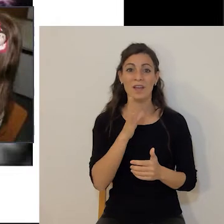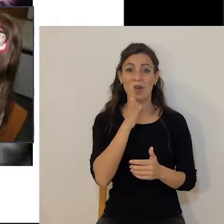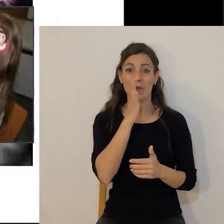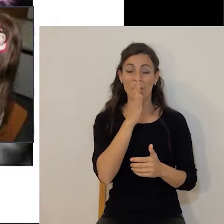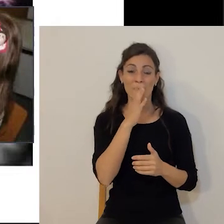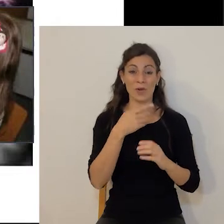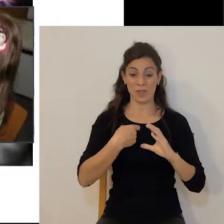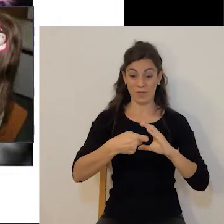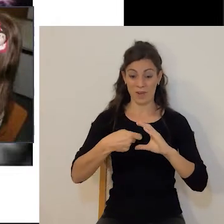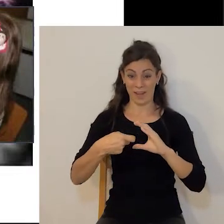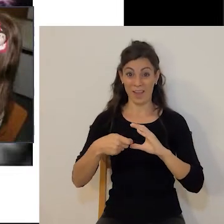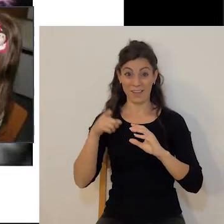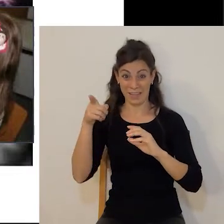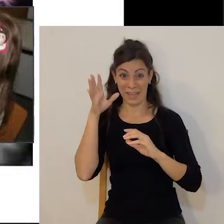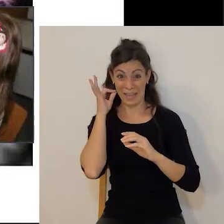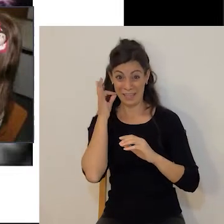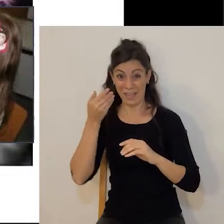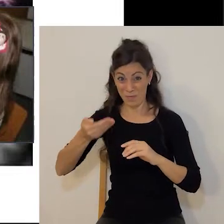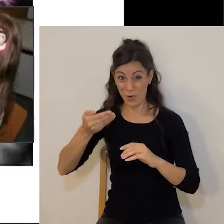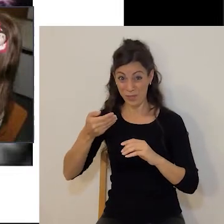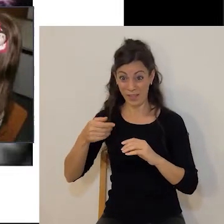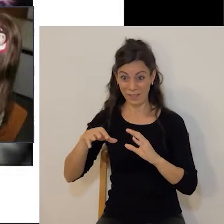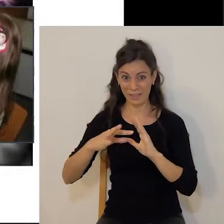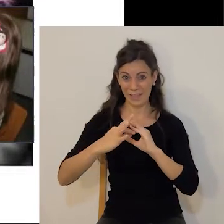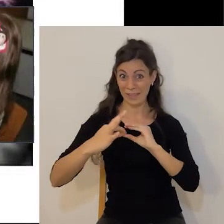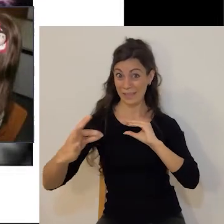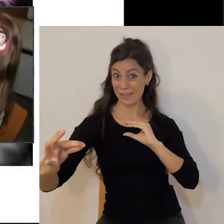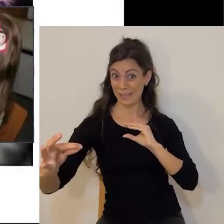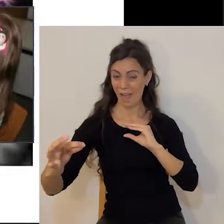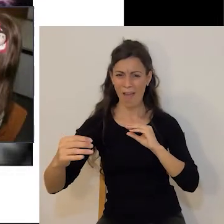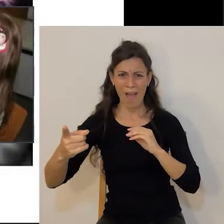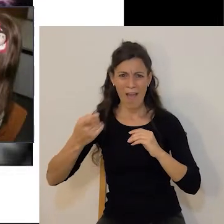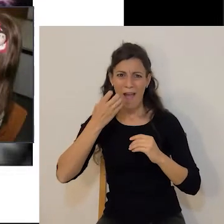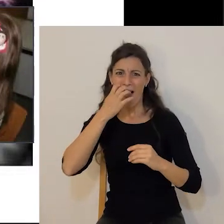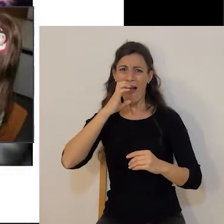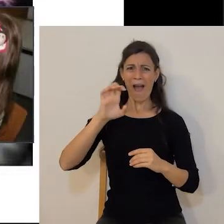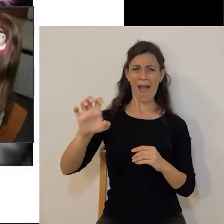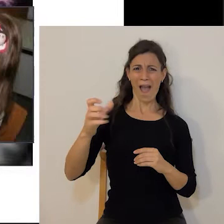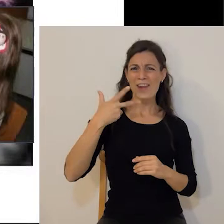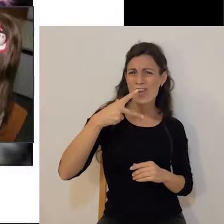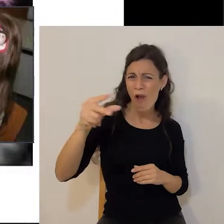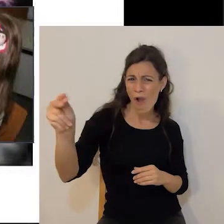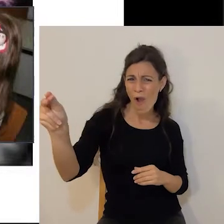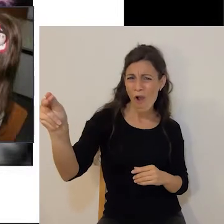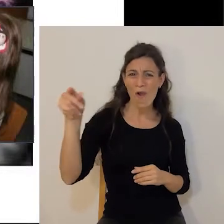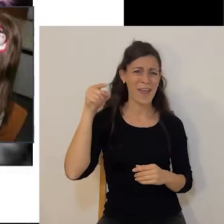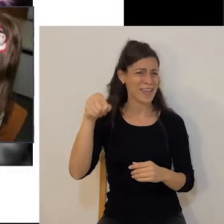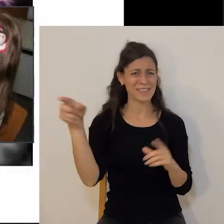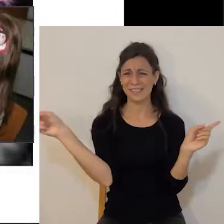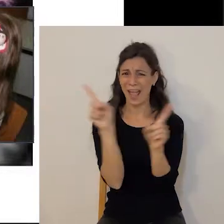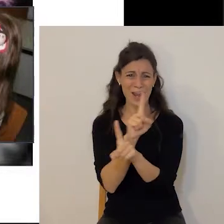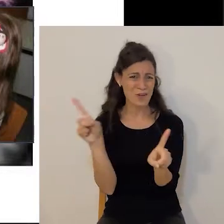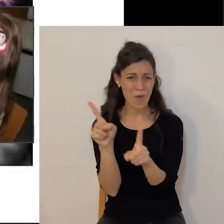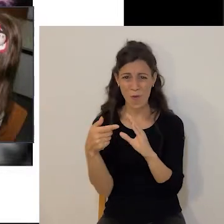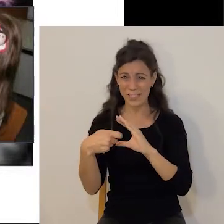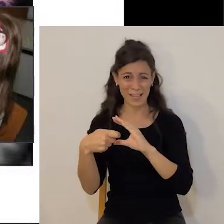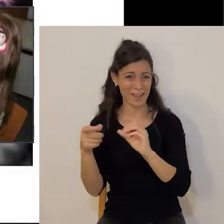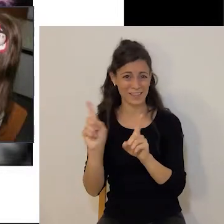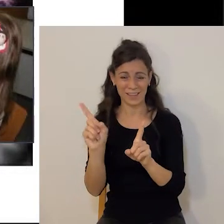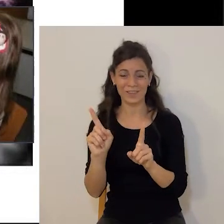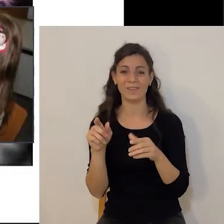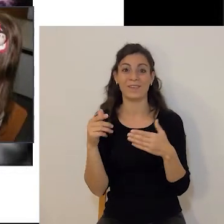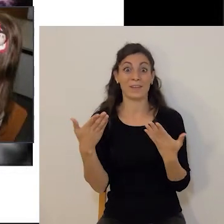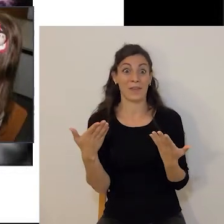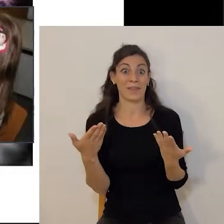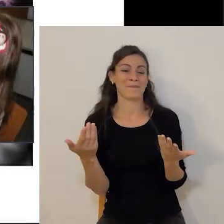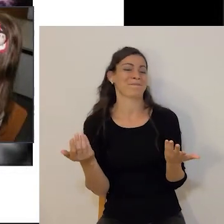carta que para ella es importante, ¿no? Entonces chilló, dice, no, esta no. Vale,